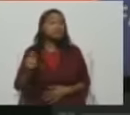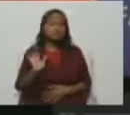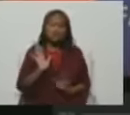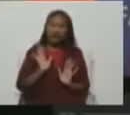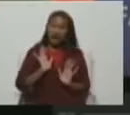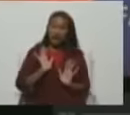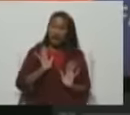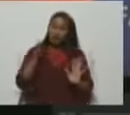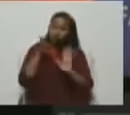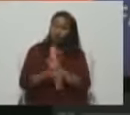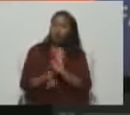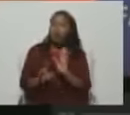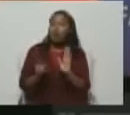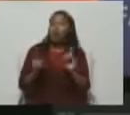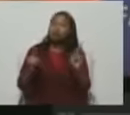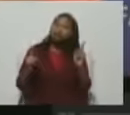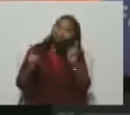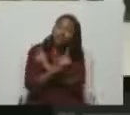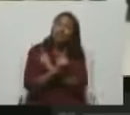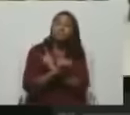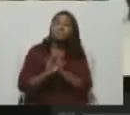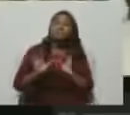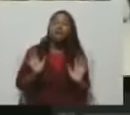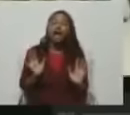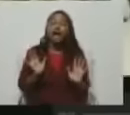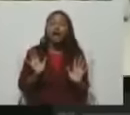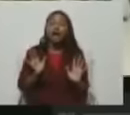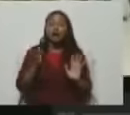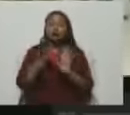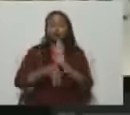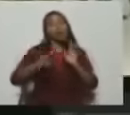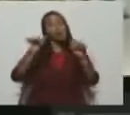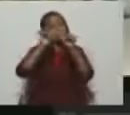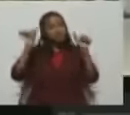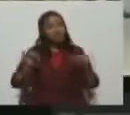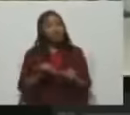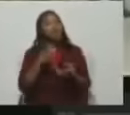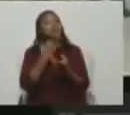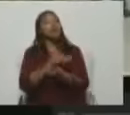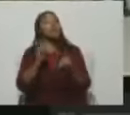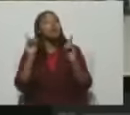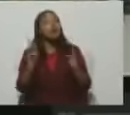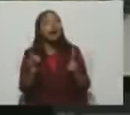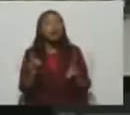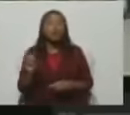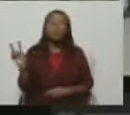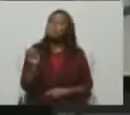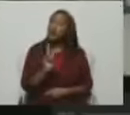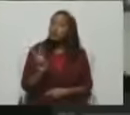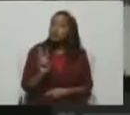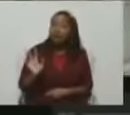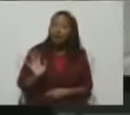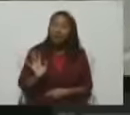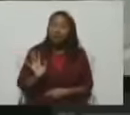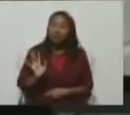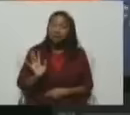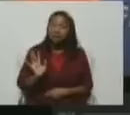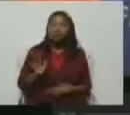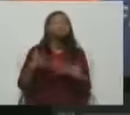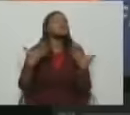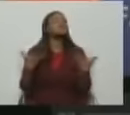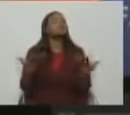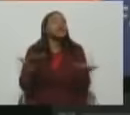sustituir el sistema, el principio pues de los sistemas democráticos, el sistema democrático venezolano, que se basa